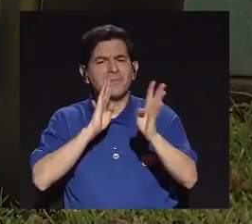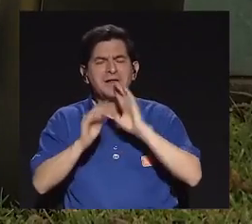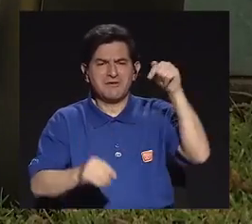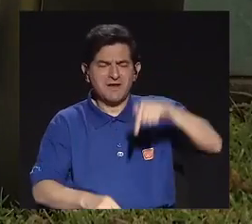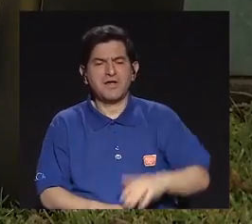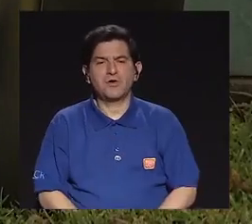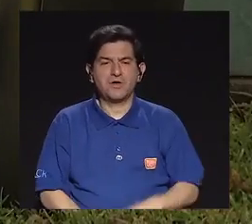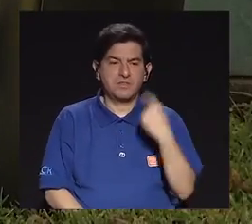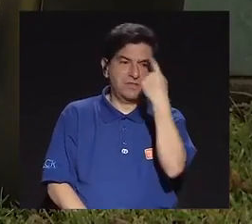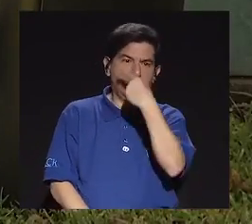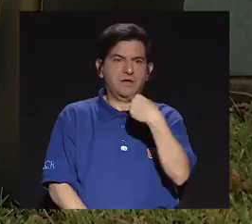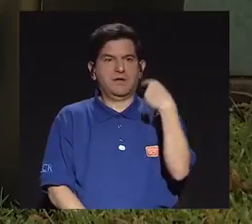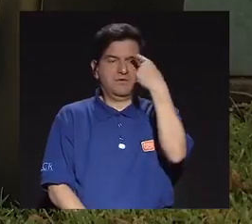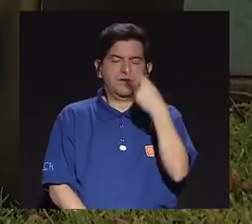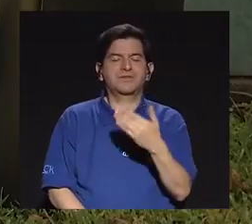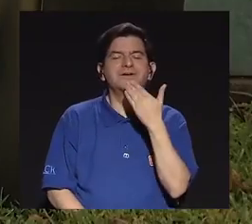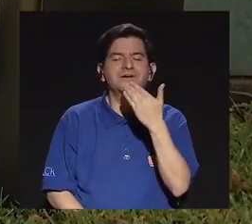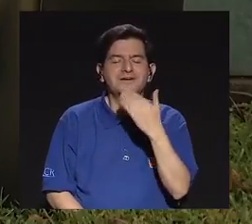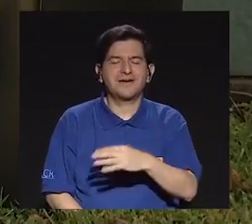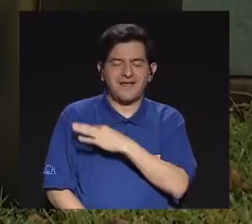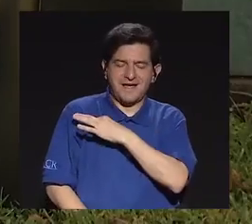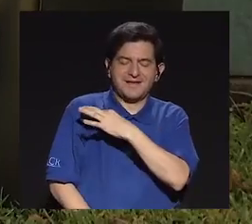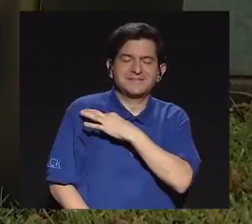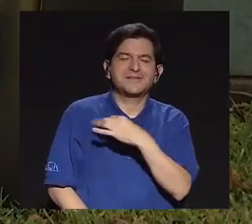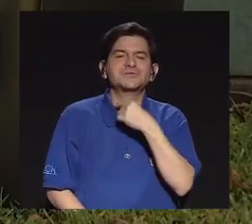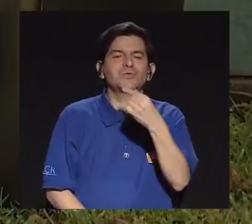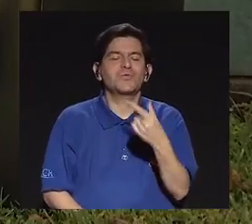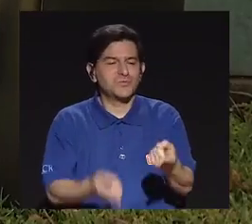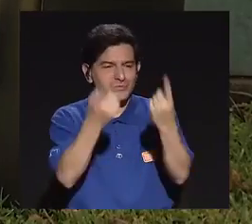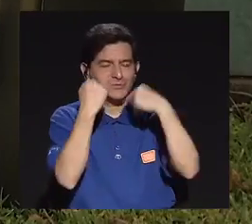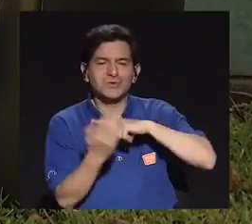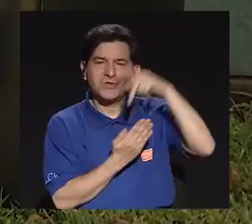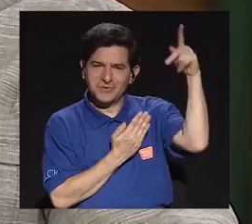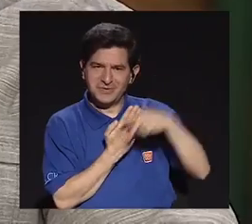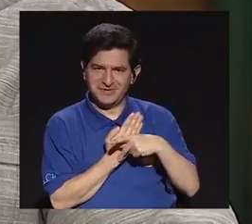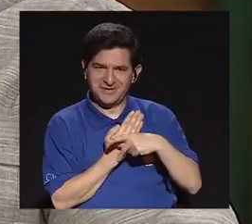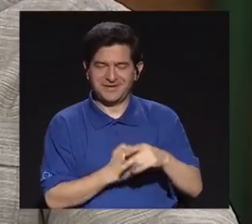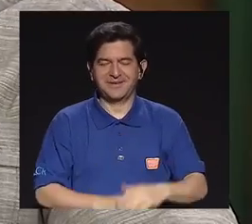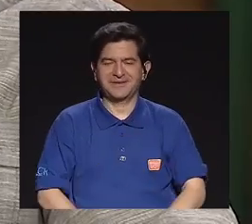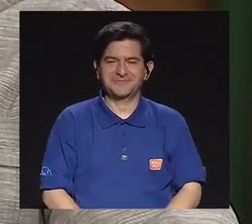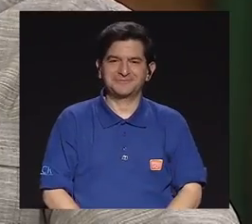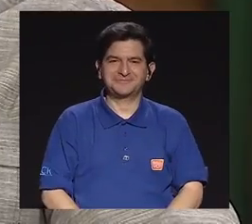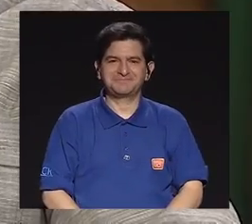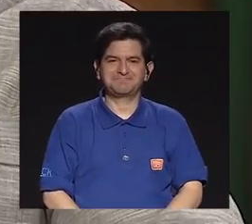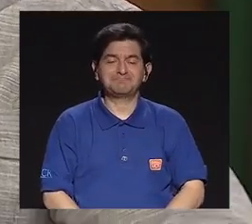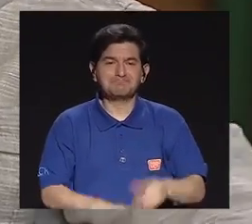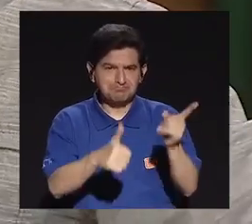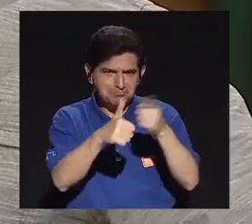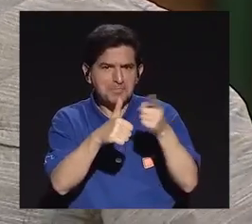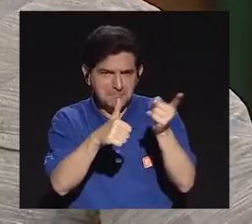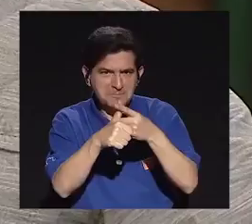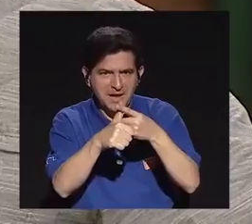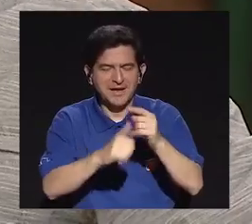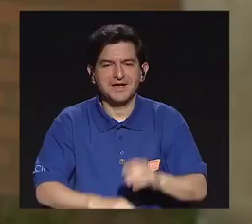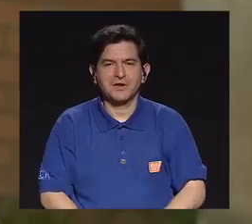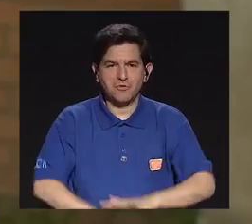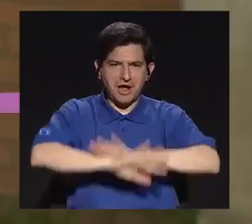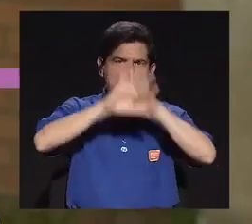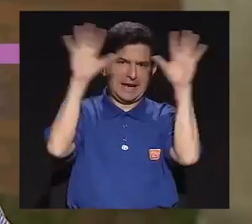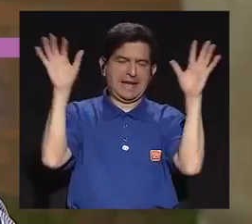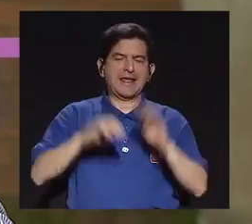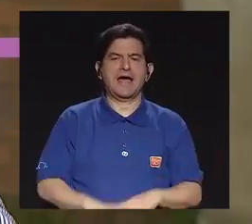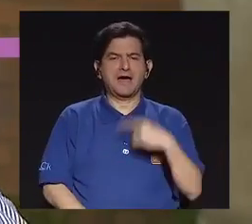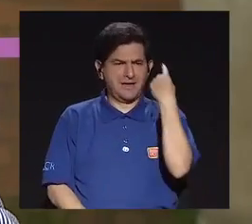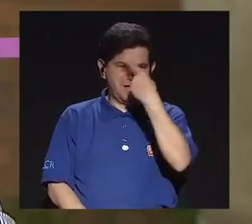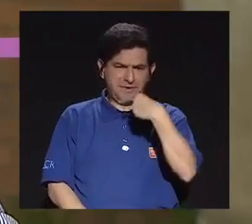hablar el día de hoy de vértigo. Ah, no, muchas gracias por la invitación, pues es un placer aquí estar colaborando en el programa. Muchísimas gracias. Bueno, primero que todo, pues dejar claro,